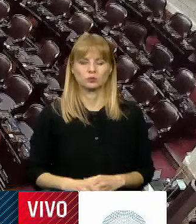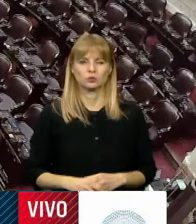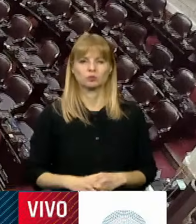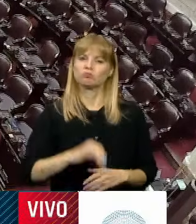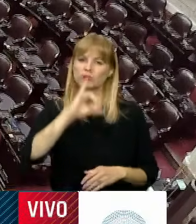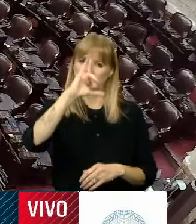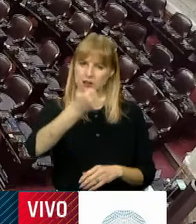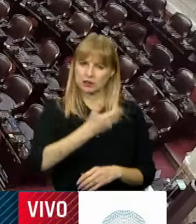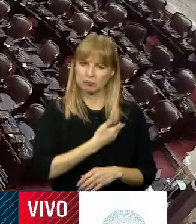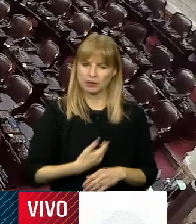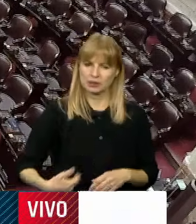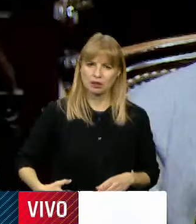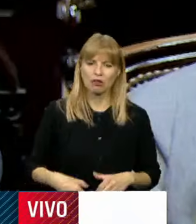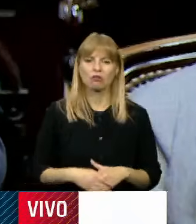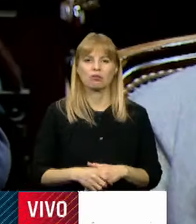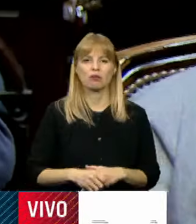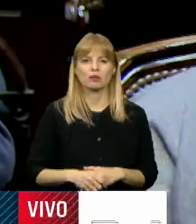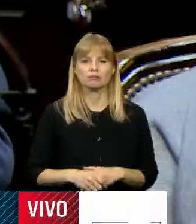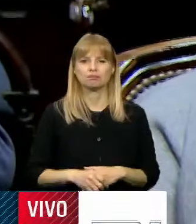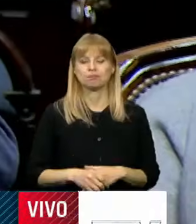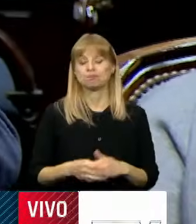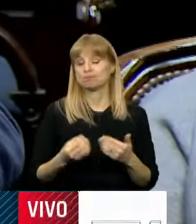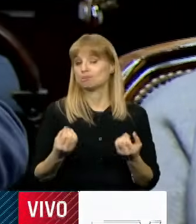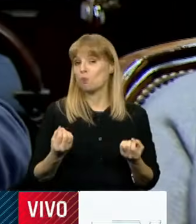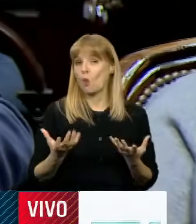Sí, presidente.